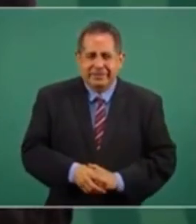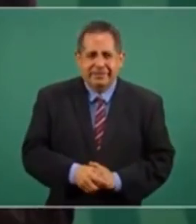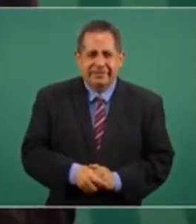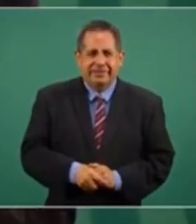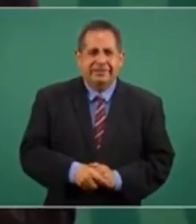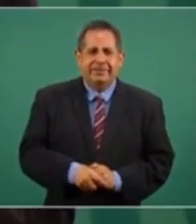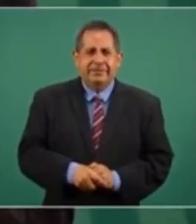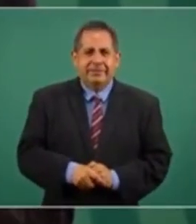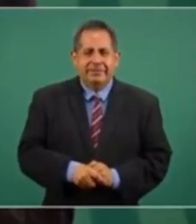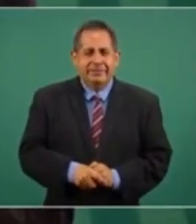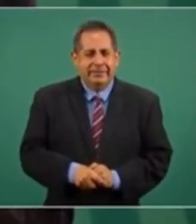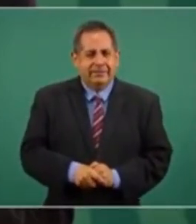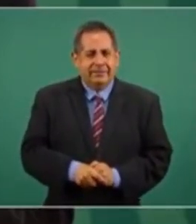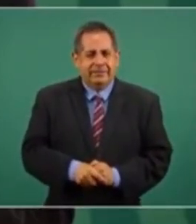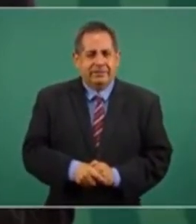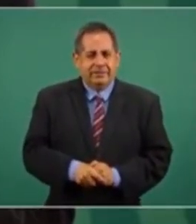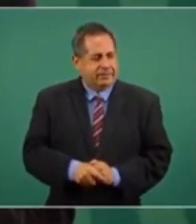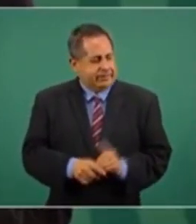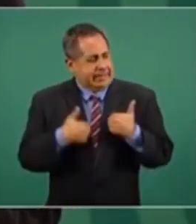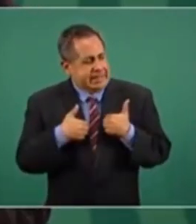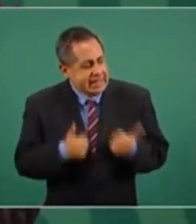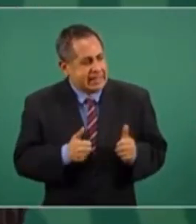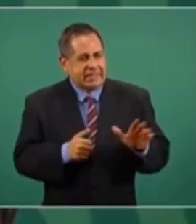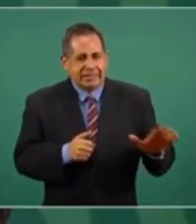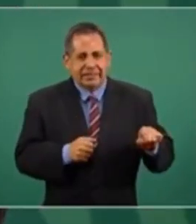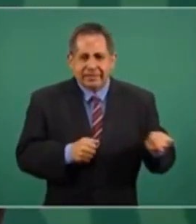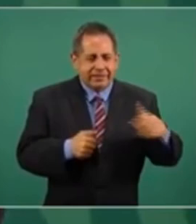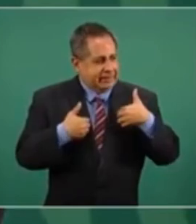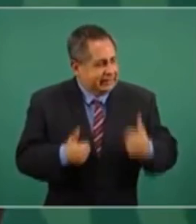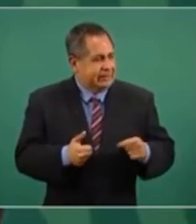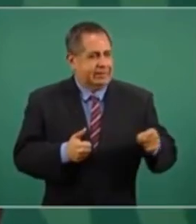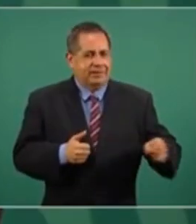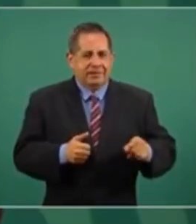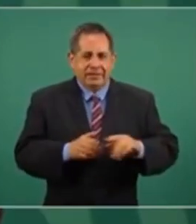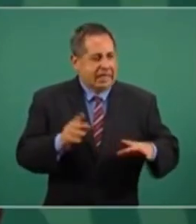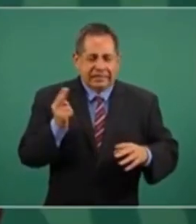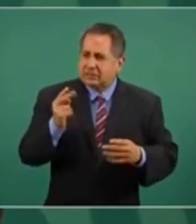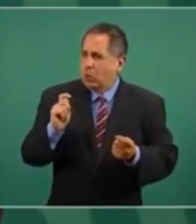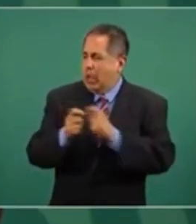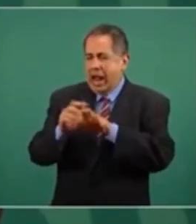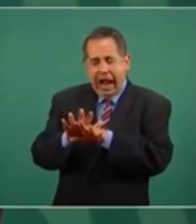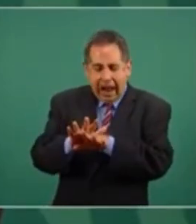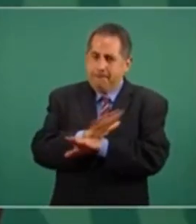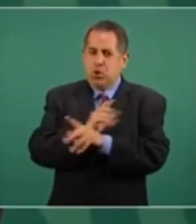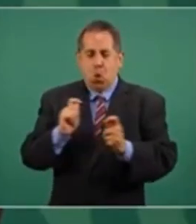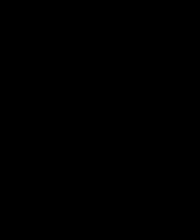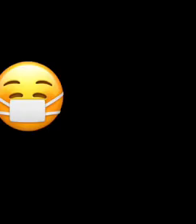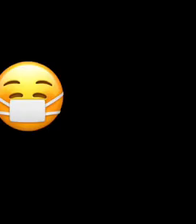Entiendan, pues, que ya era necesario el cambio.